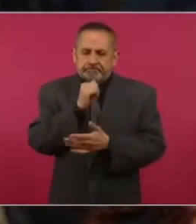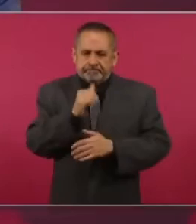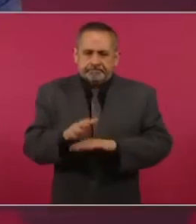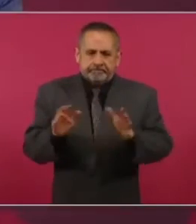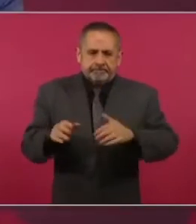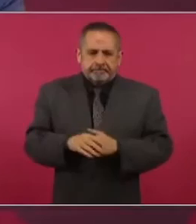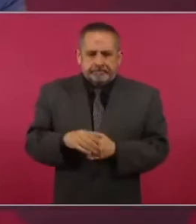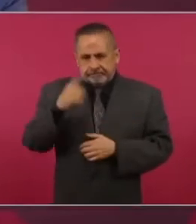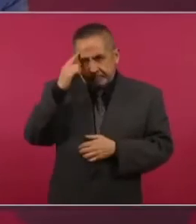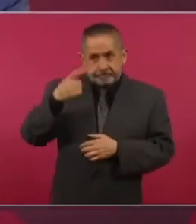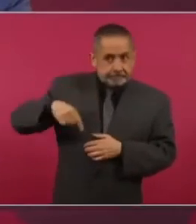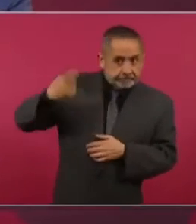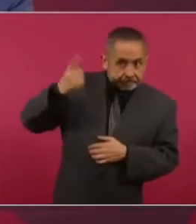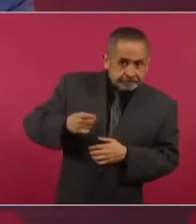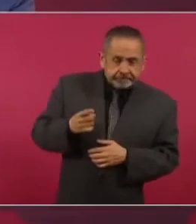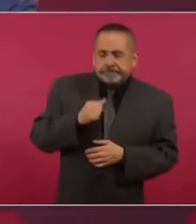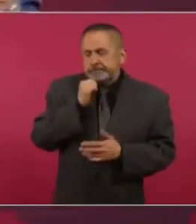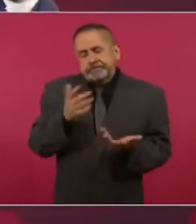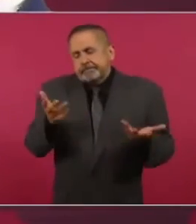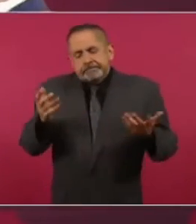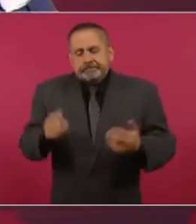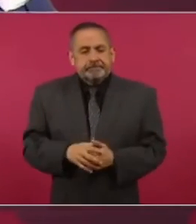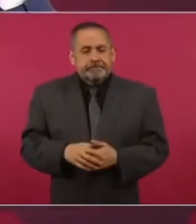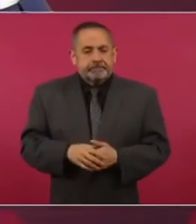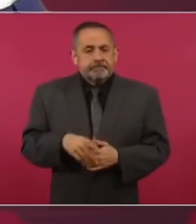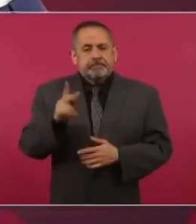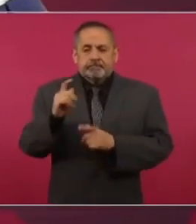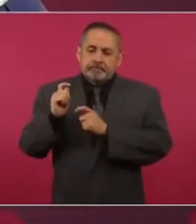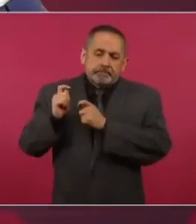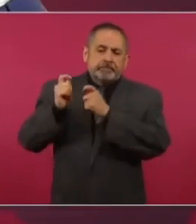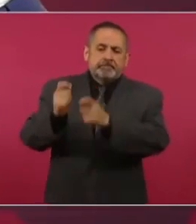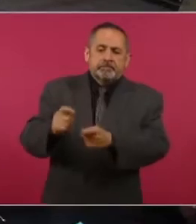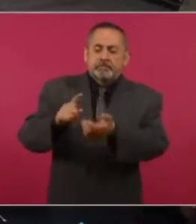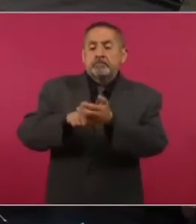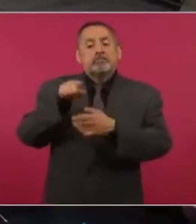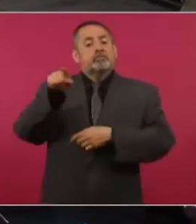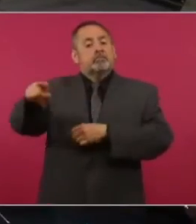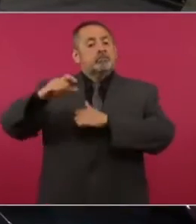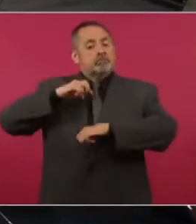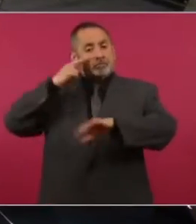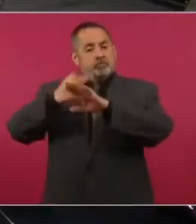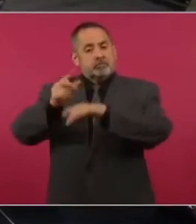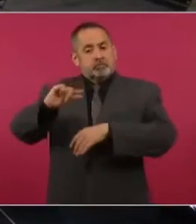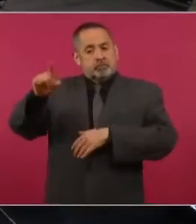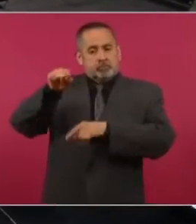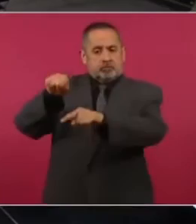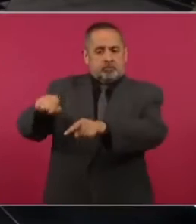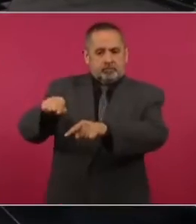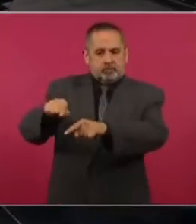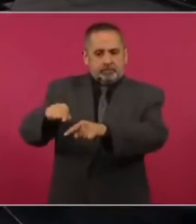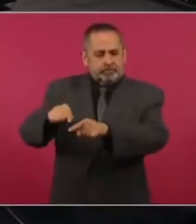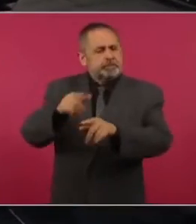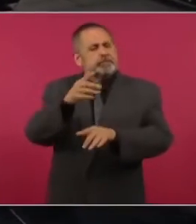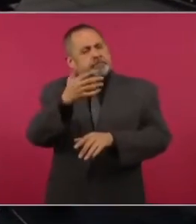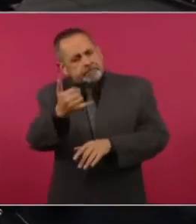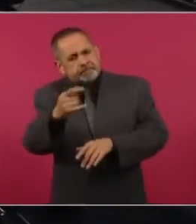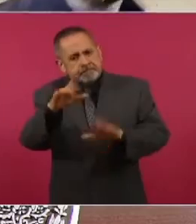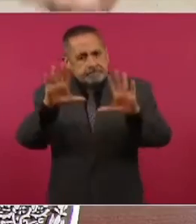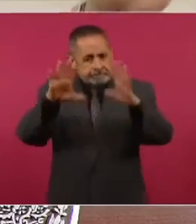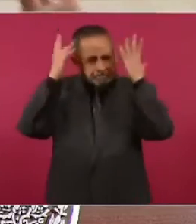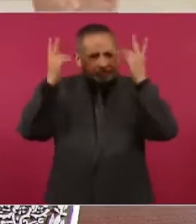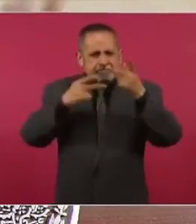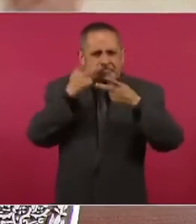fuese vinculante. Pero eso le va a corresponder a la autoridad y no nos adelantemos. Yo